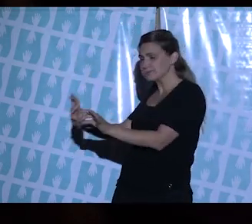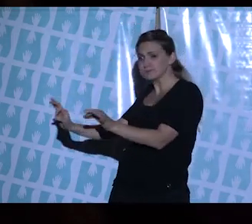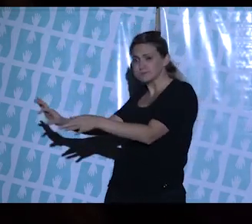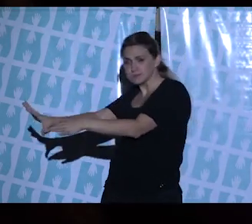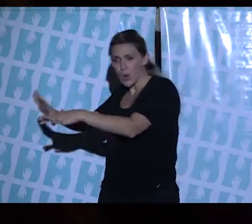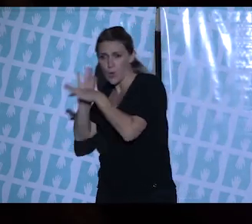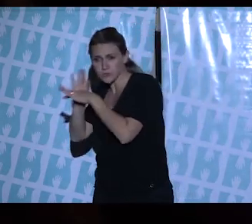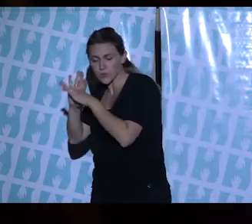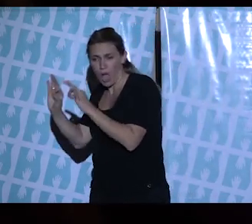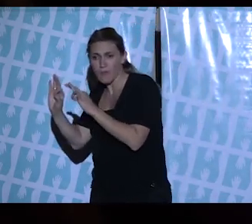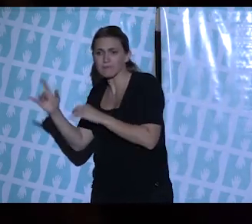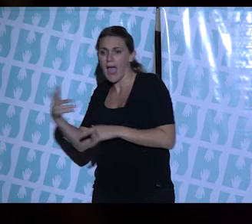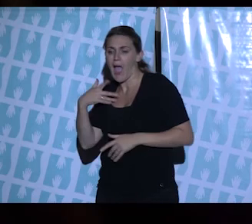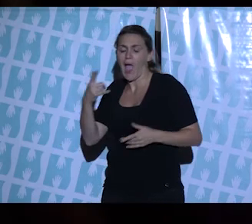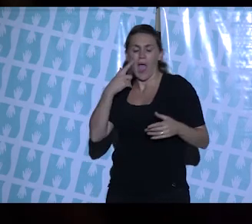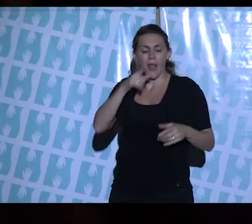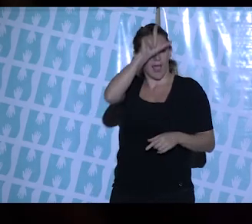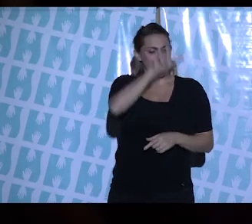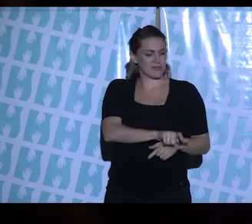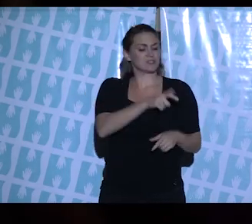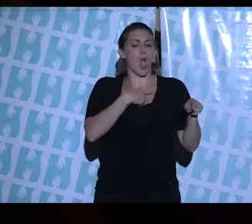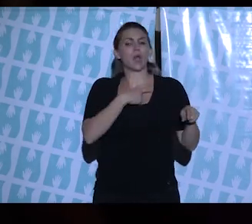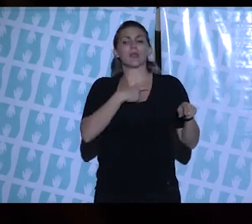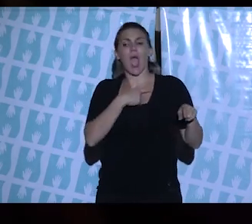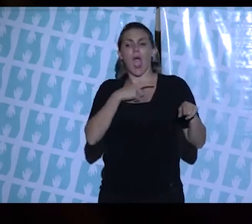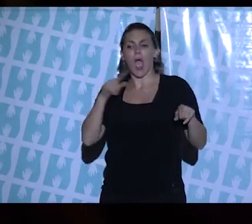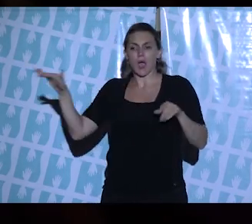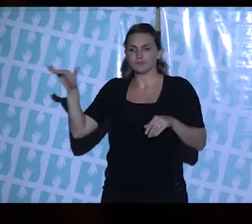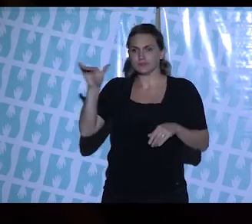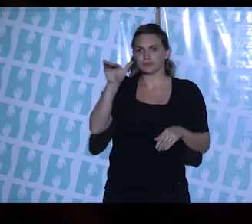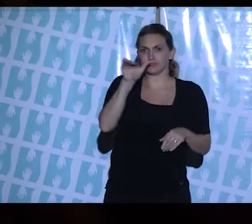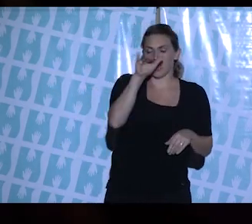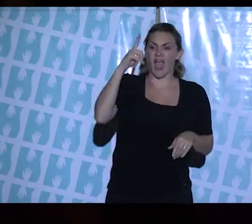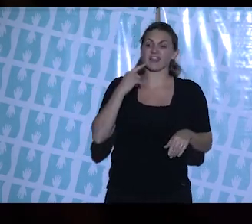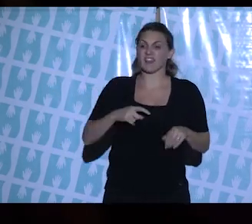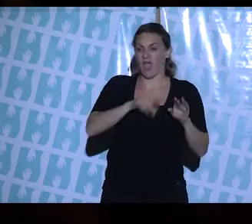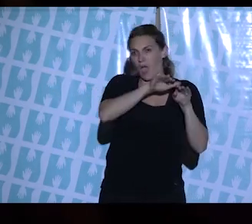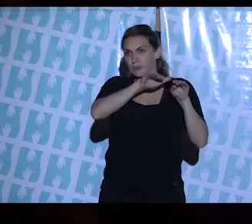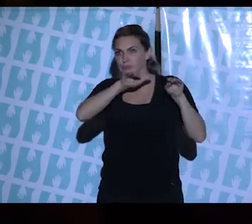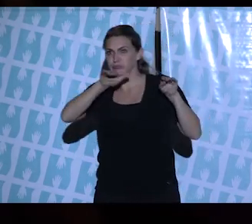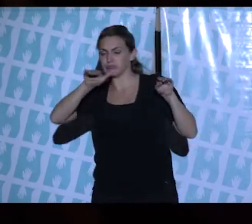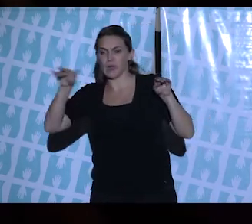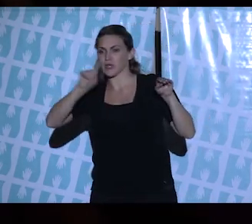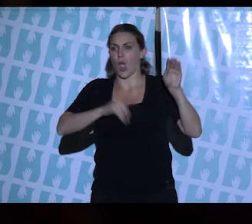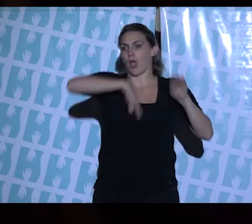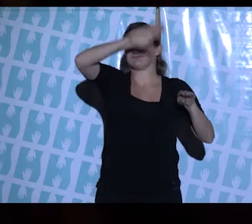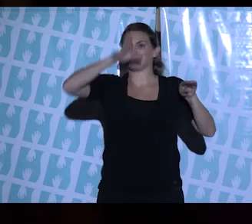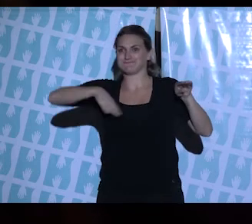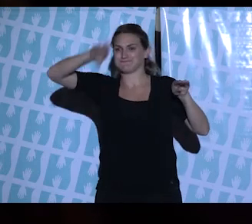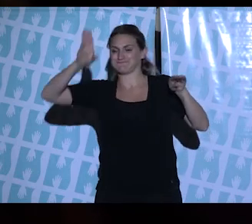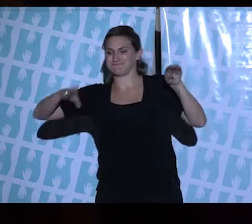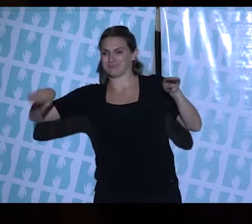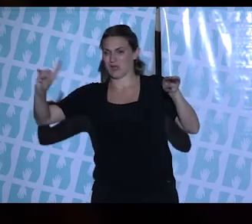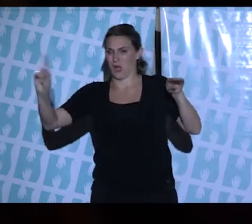absorba rápidamente, que mantenga niveles estables a lo largo de todo el día y que no sufra